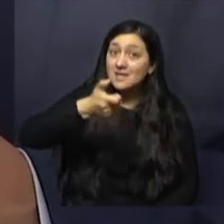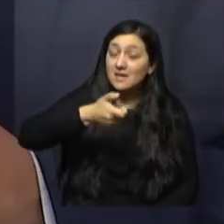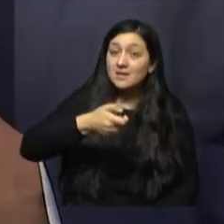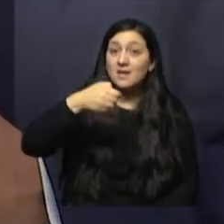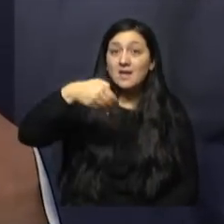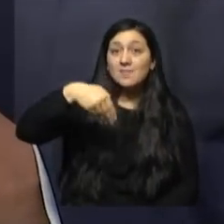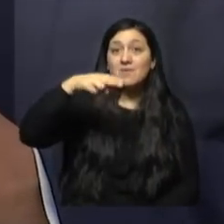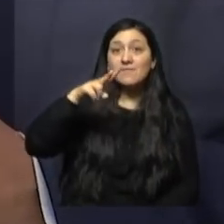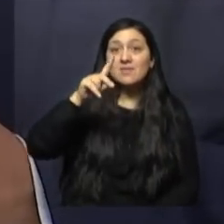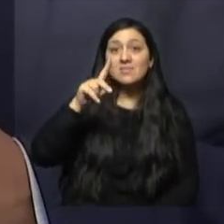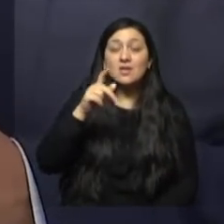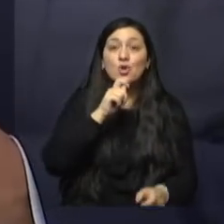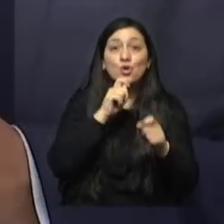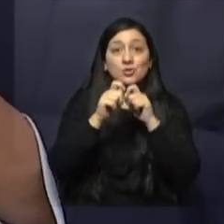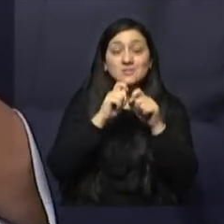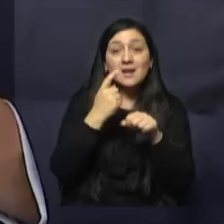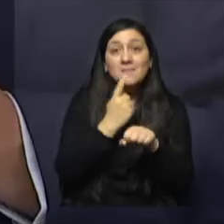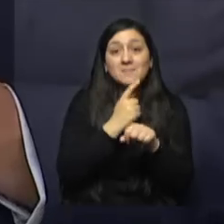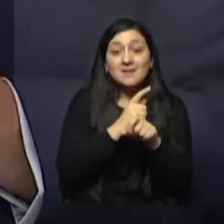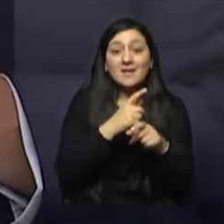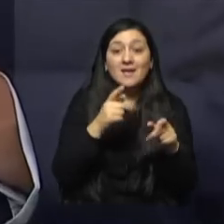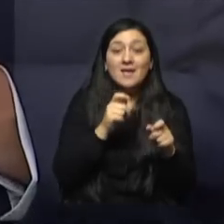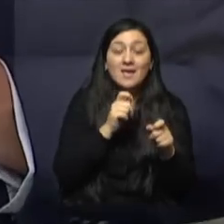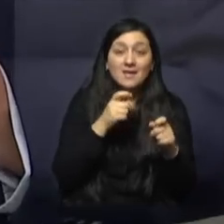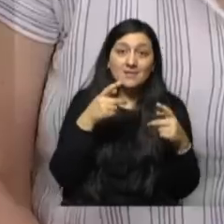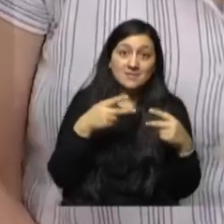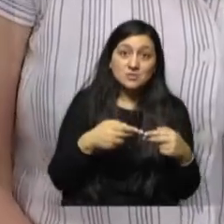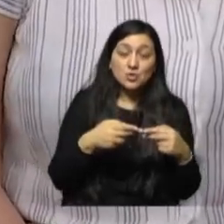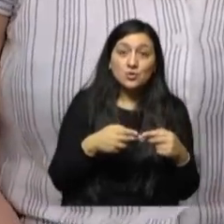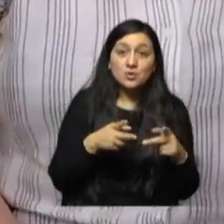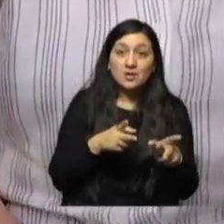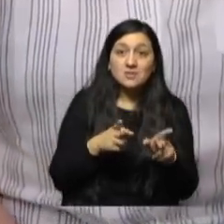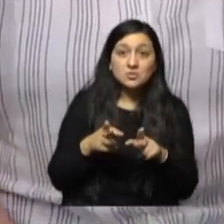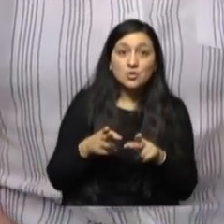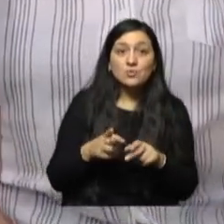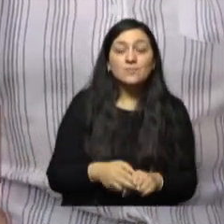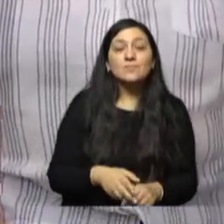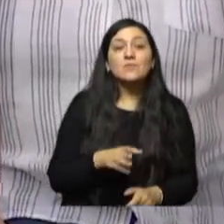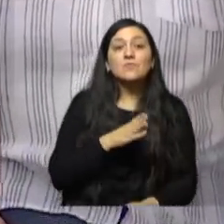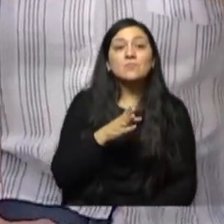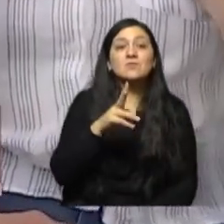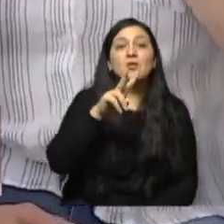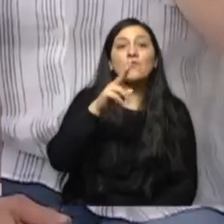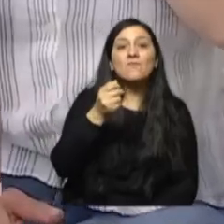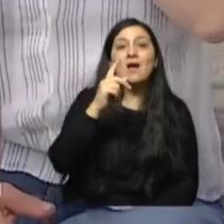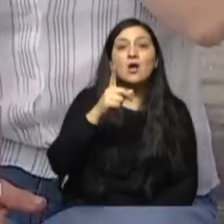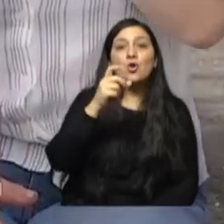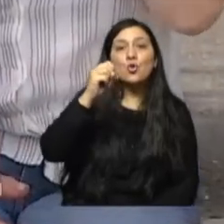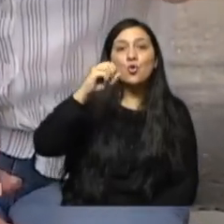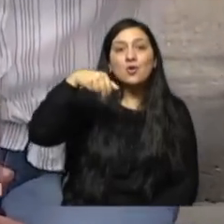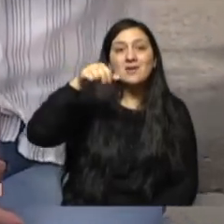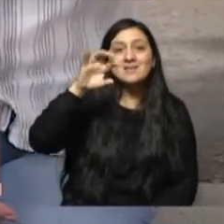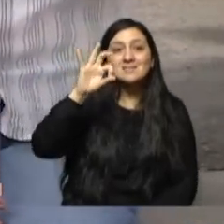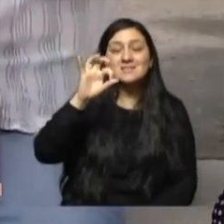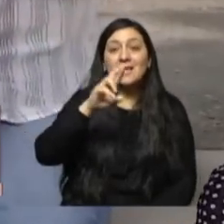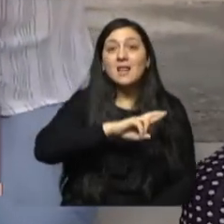MBD Noticias, en la primera edición, salíamos desde los vagones allí en la ruta, donde va a estar ubicado